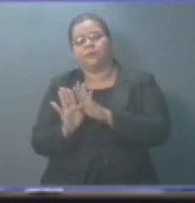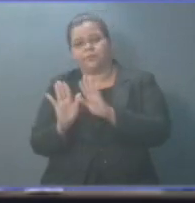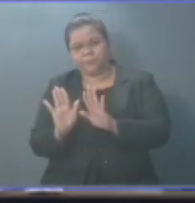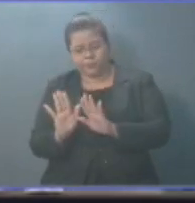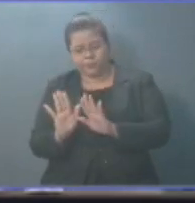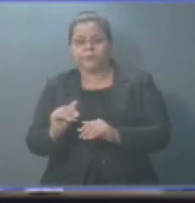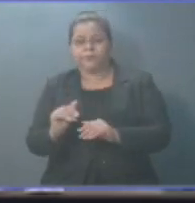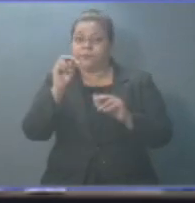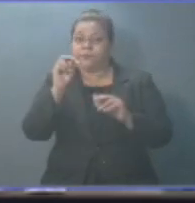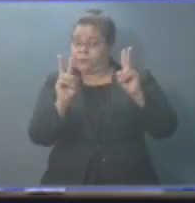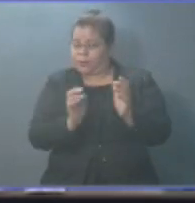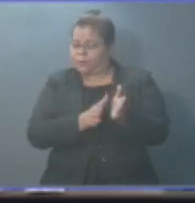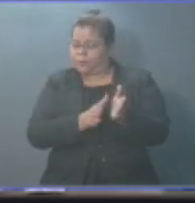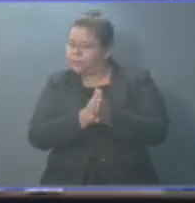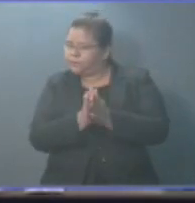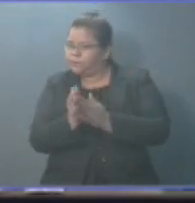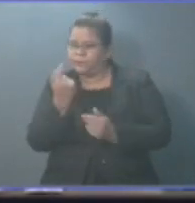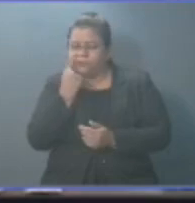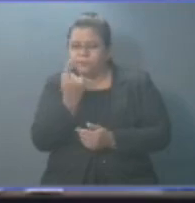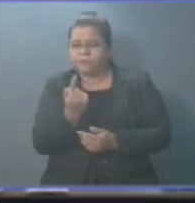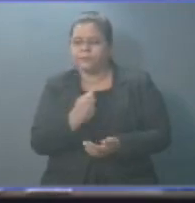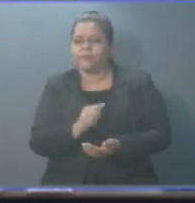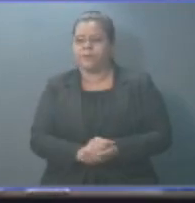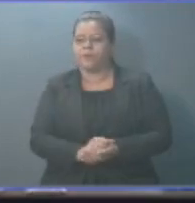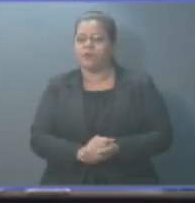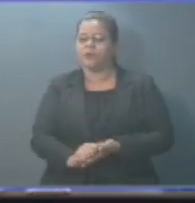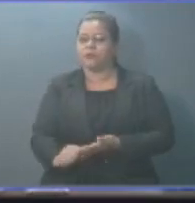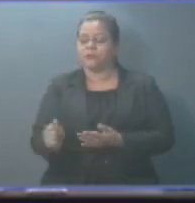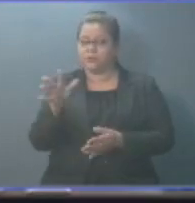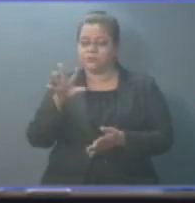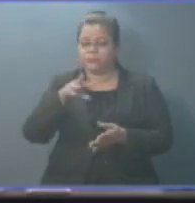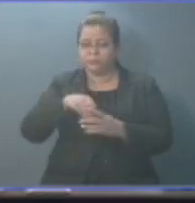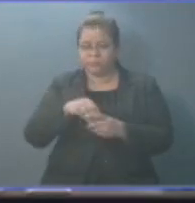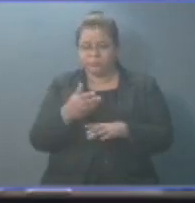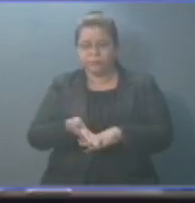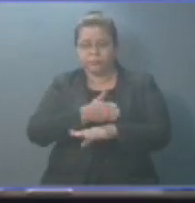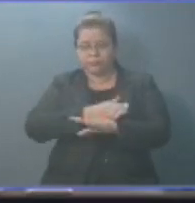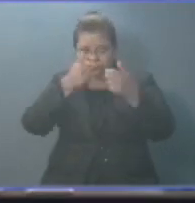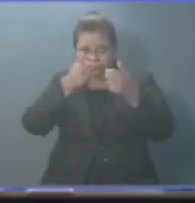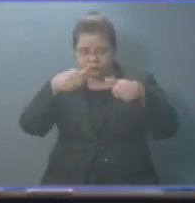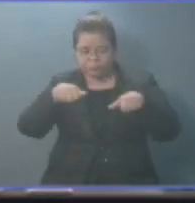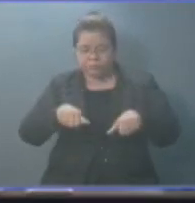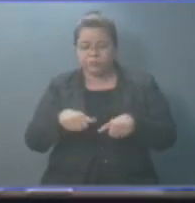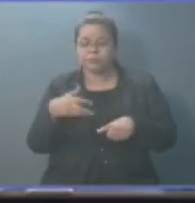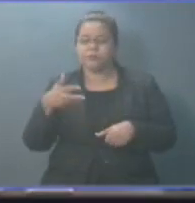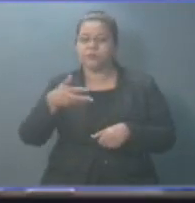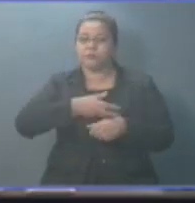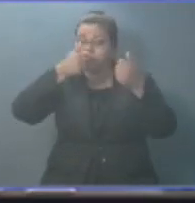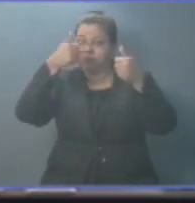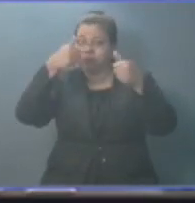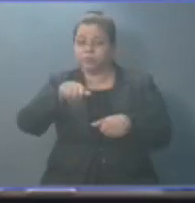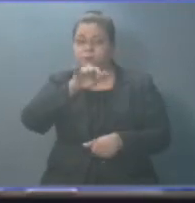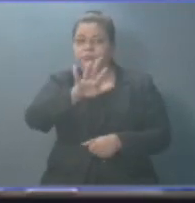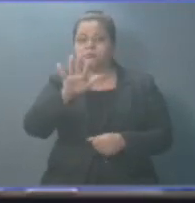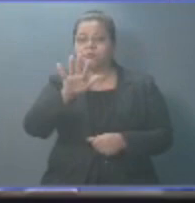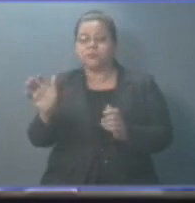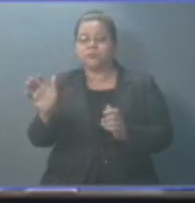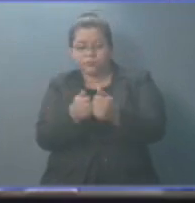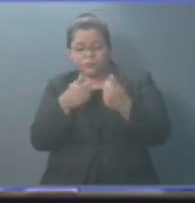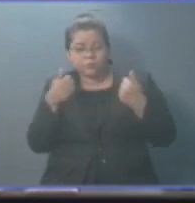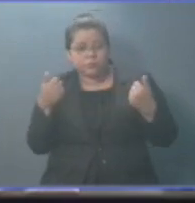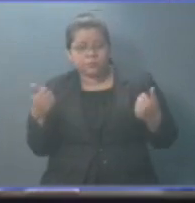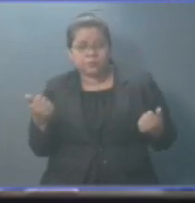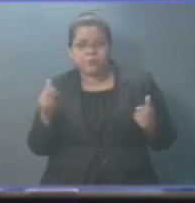aquí muy interesante. Fíjense ustedes que dentro de esto que hemos aprobado, estamos aprobando 55